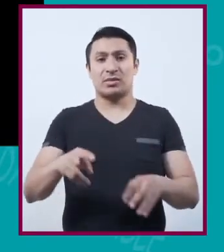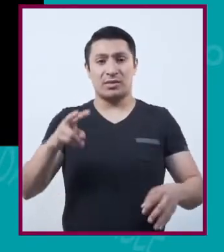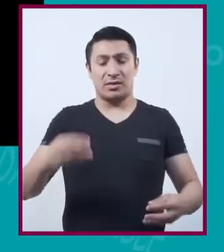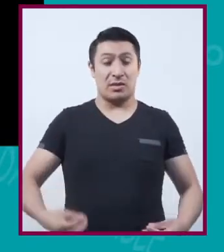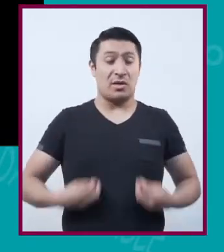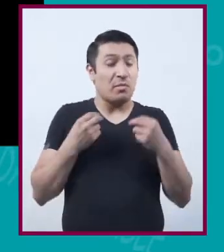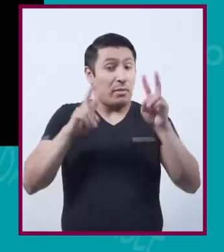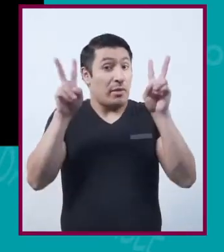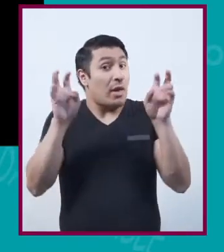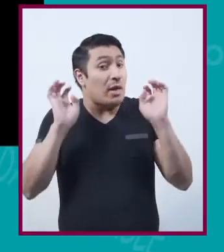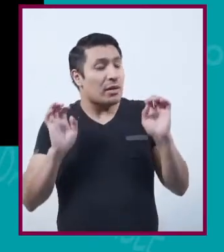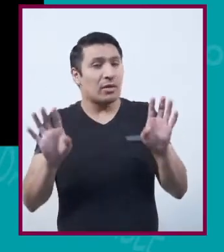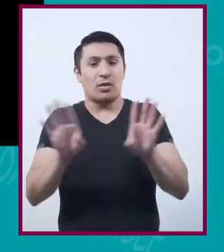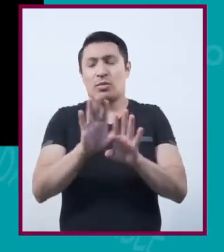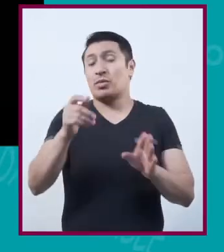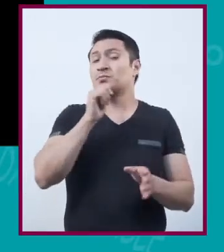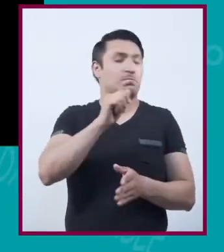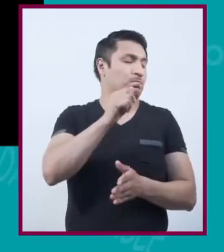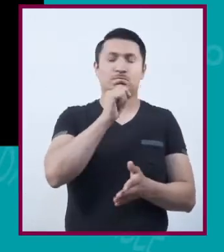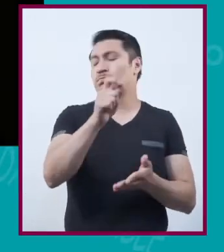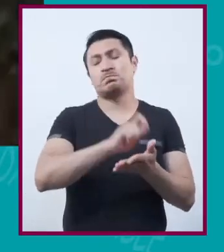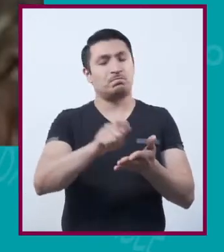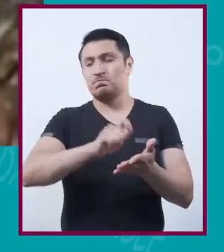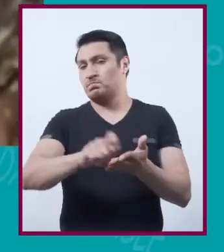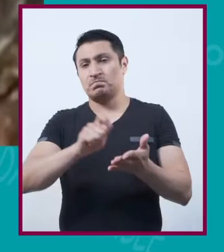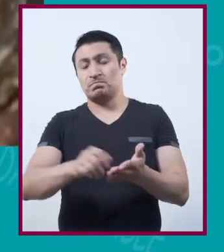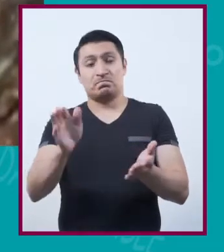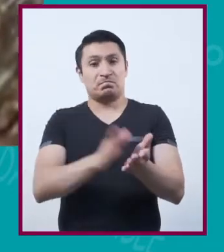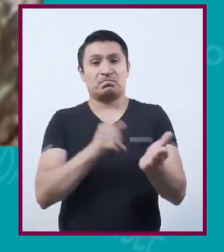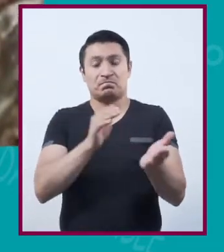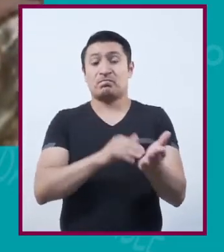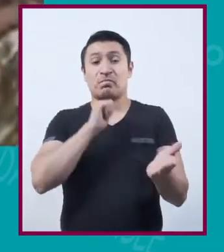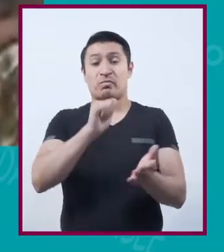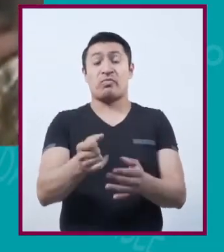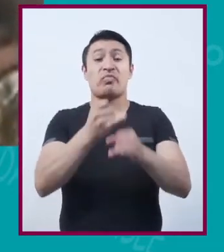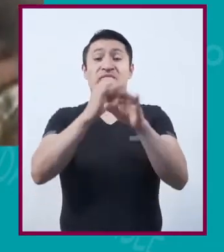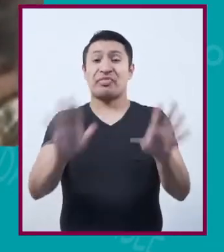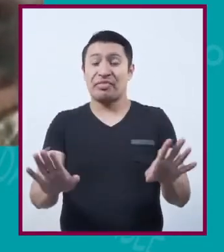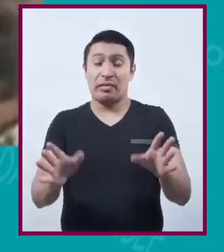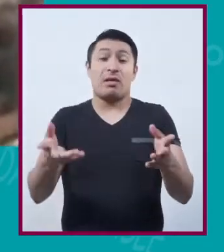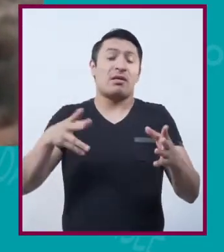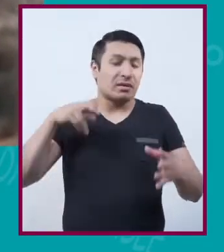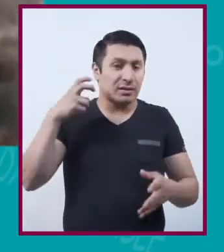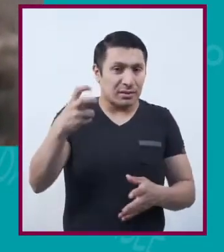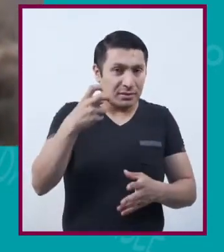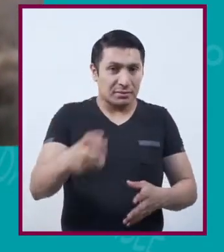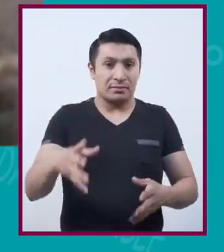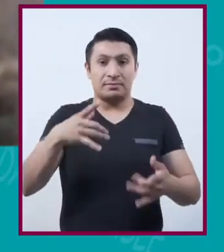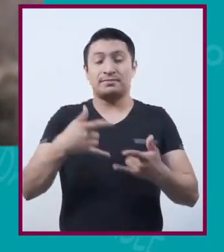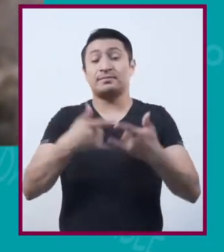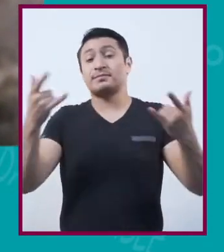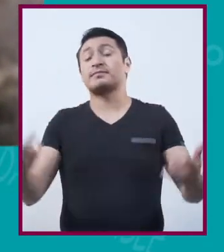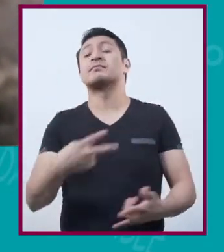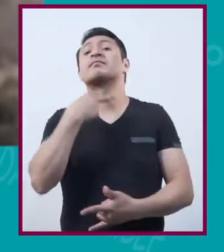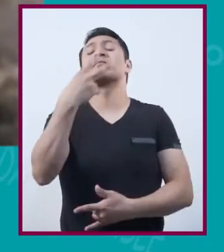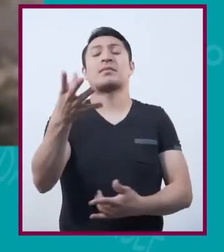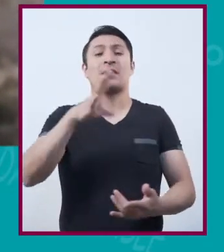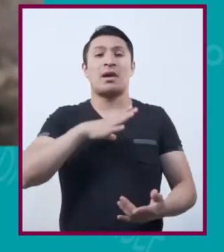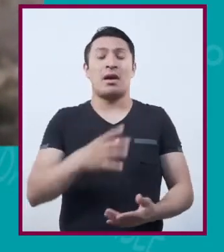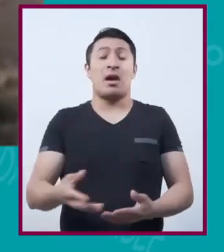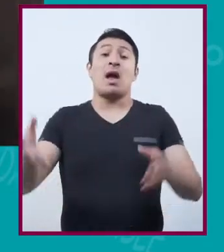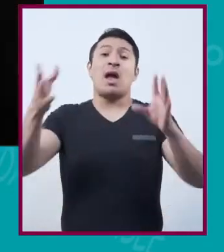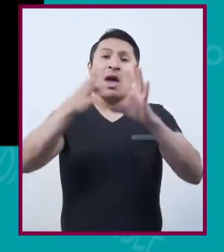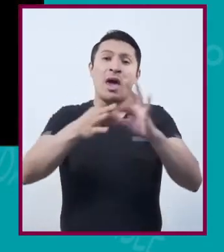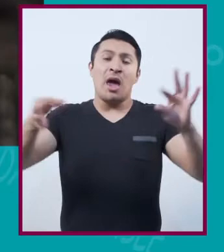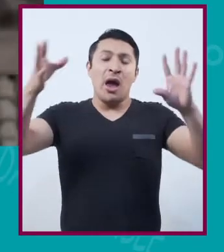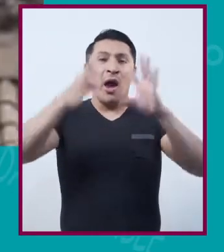mano, viva, entre comillas, que no se ha escrito en ningún documento conocido. Con la información rescatada, la historia oral